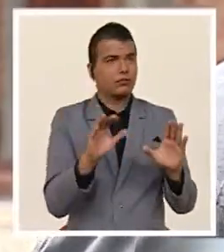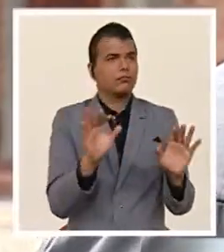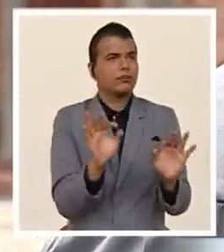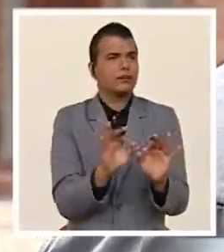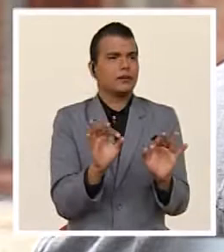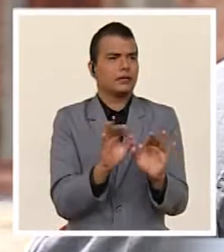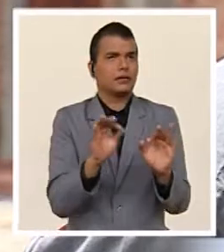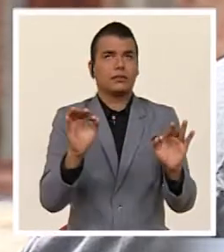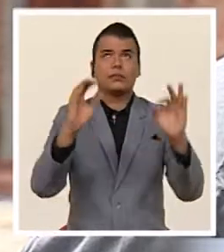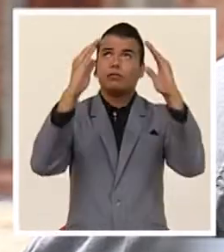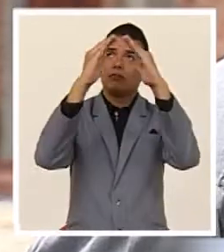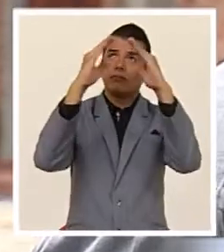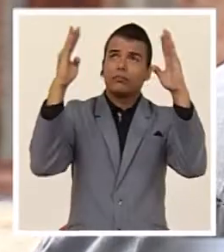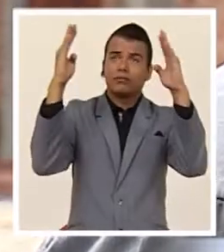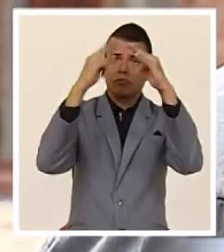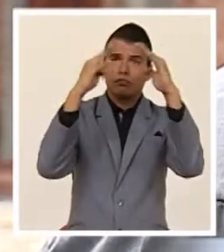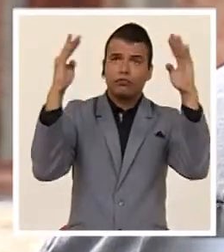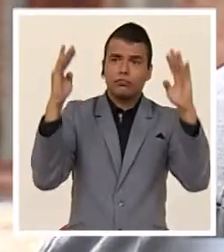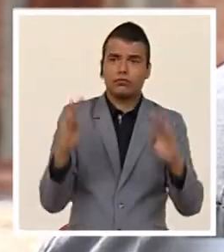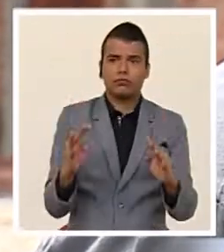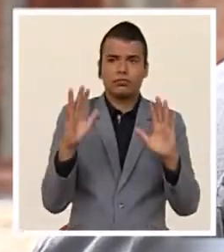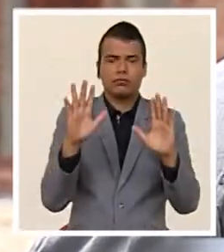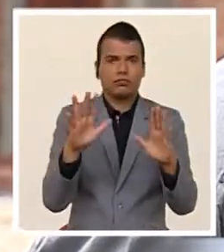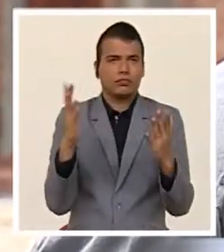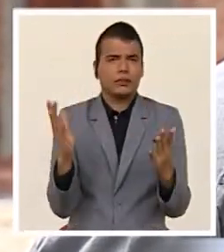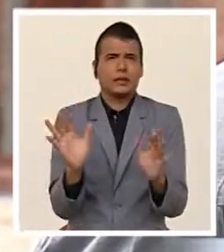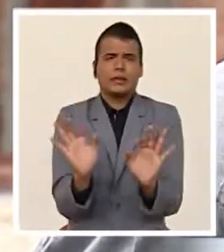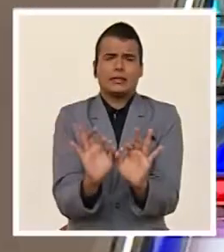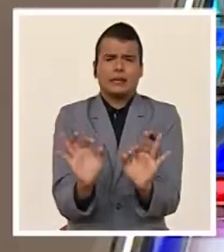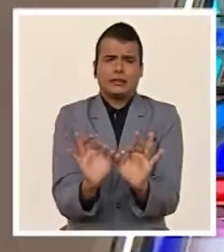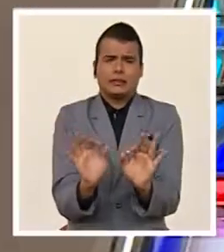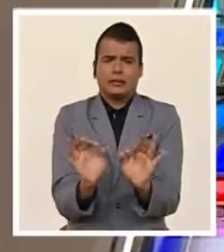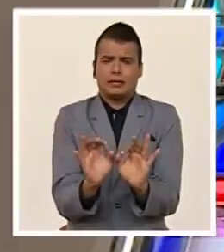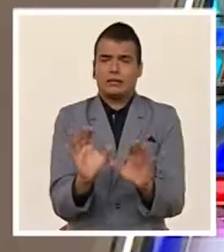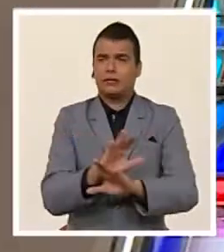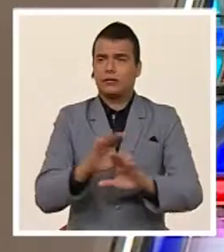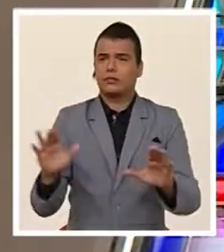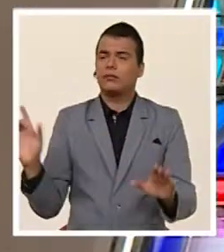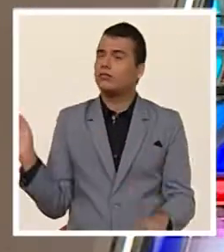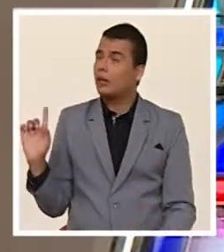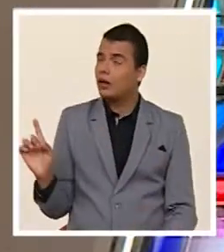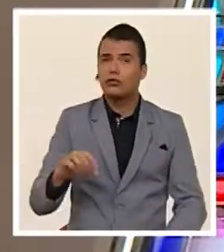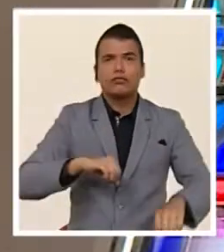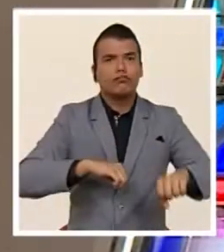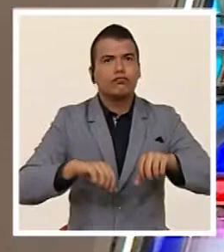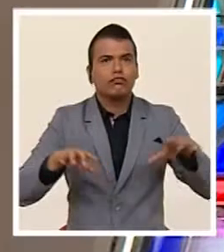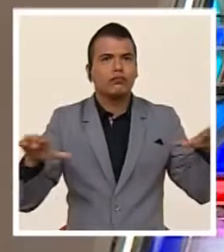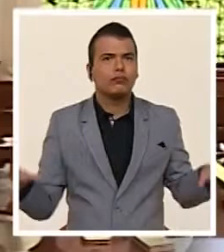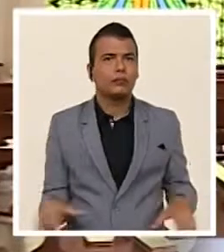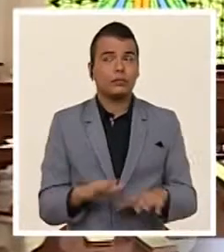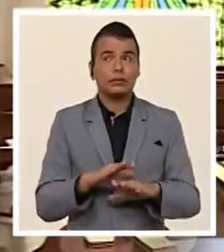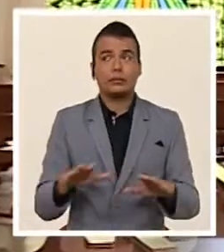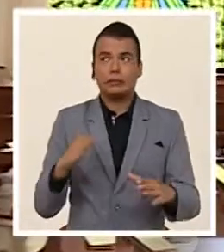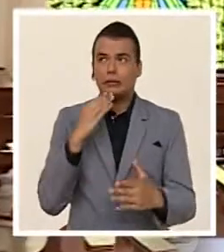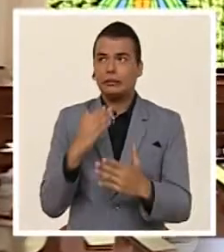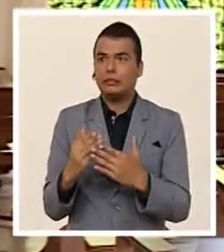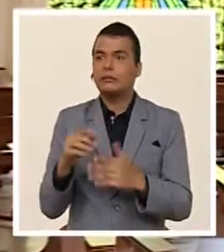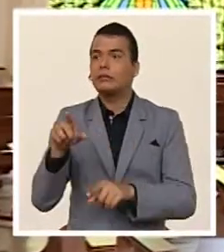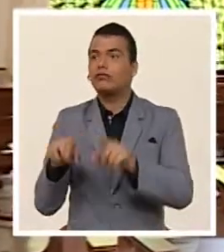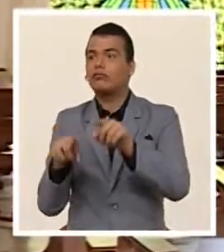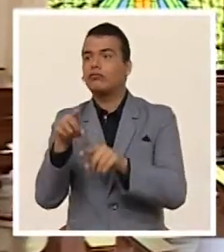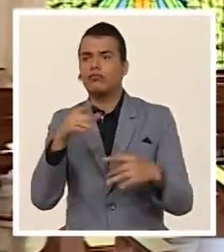con tejas de cartón los bancal con rudimentarios eran tablas tras varios años de actividades y gracias a algunas donaciones